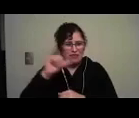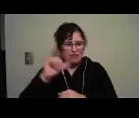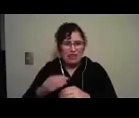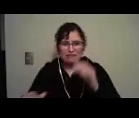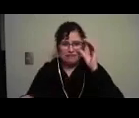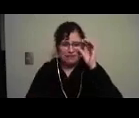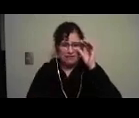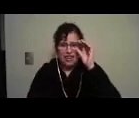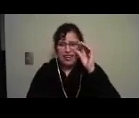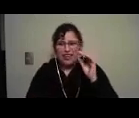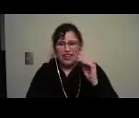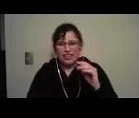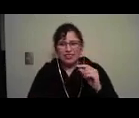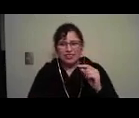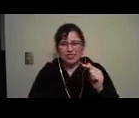está muy mal.